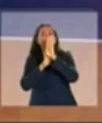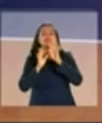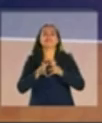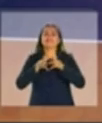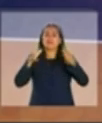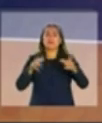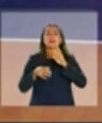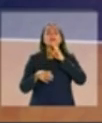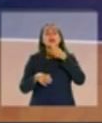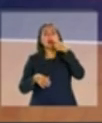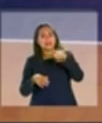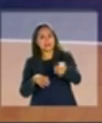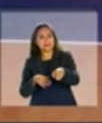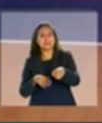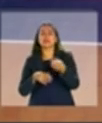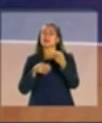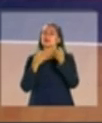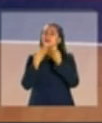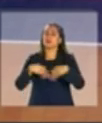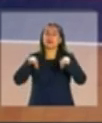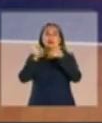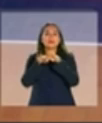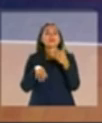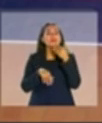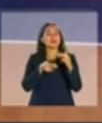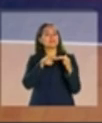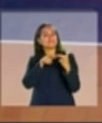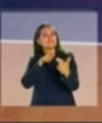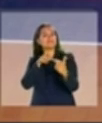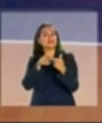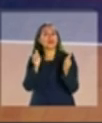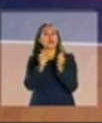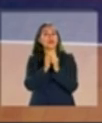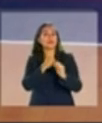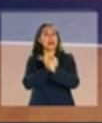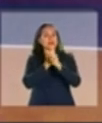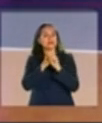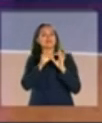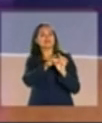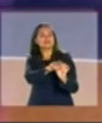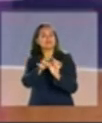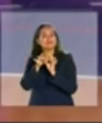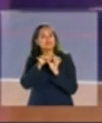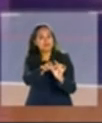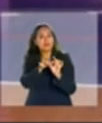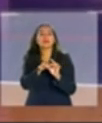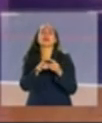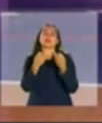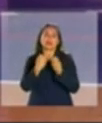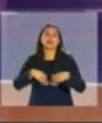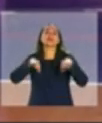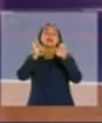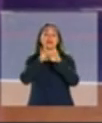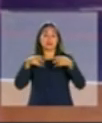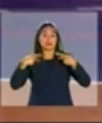con eso gana. Y tuvo otra vez la oportunidad cuando le preguntan que yo creo que es uno de los hechos pues más